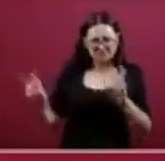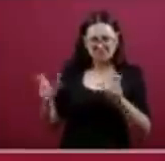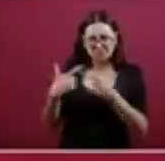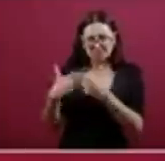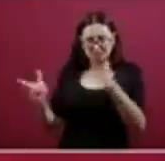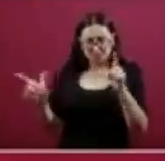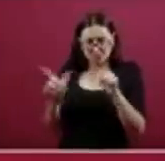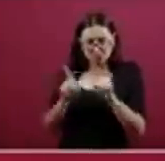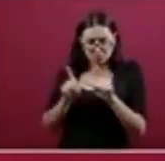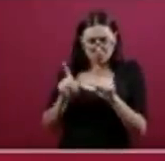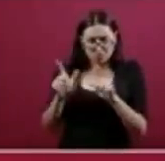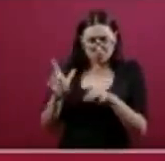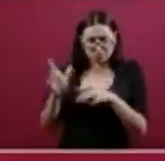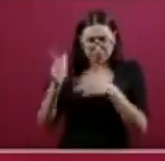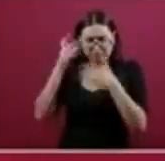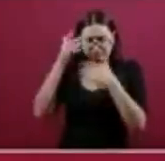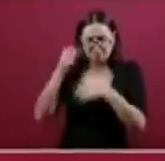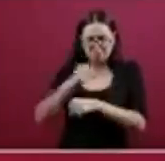grupo.